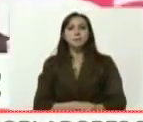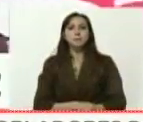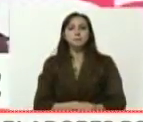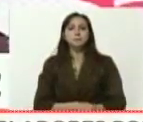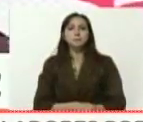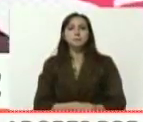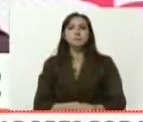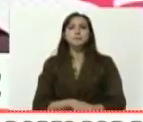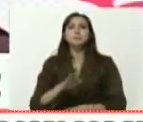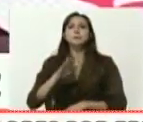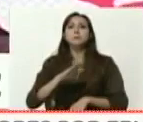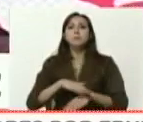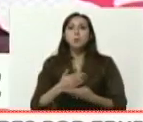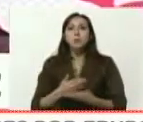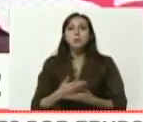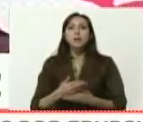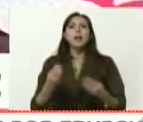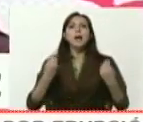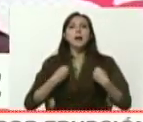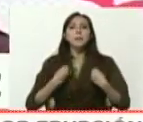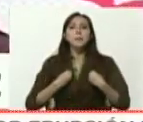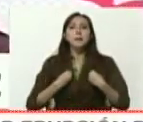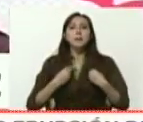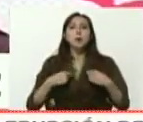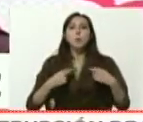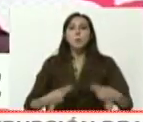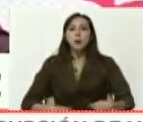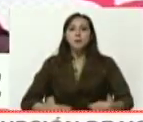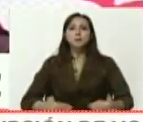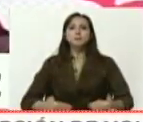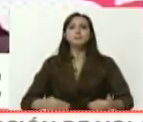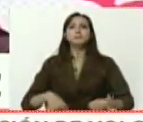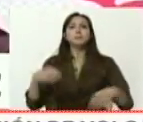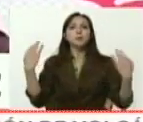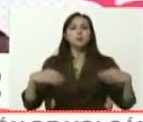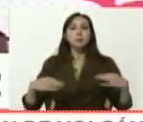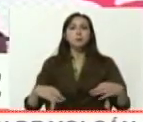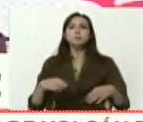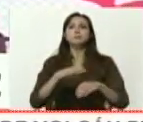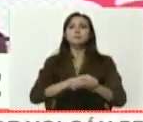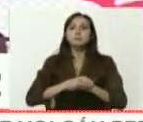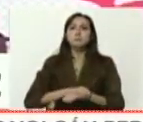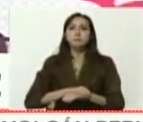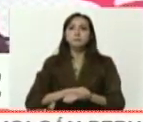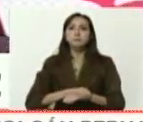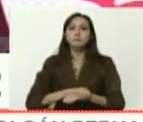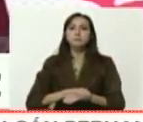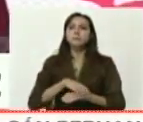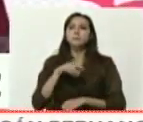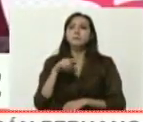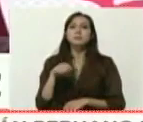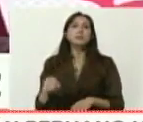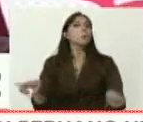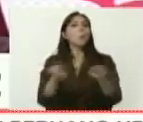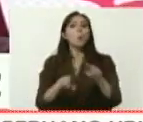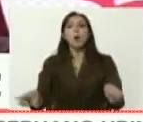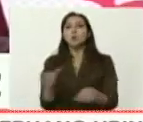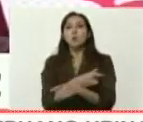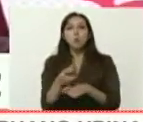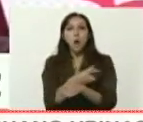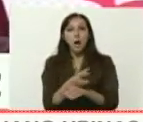Mercantiliza la vida humana y la naturaleza. Es un cáncer, pero hay que echarle